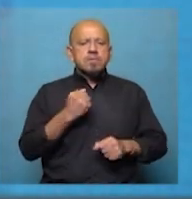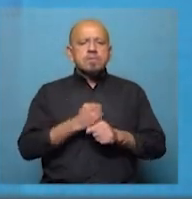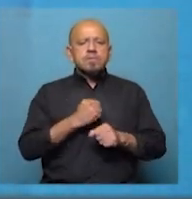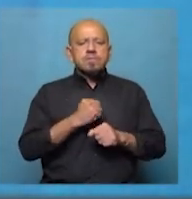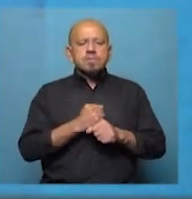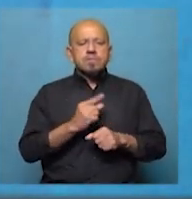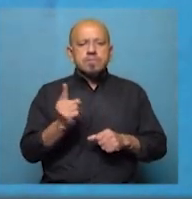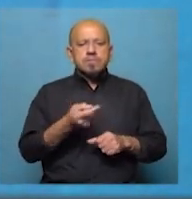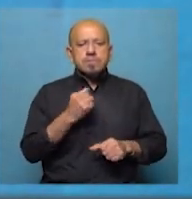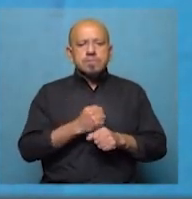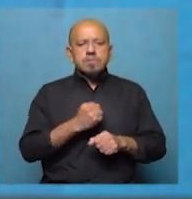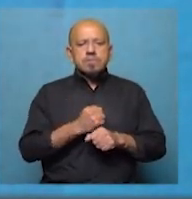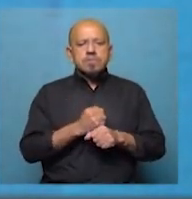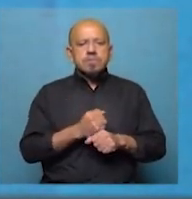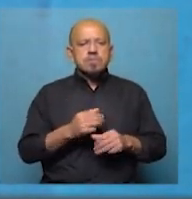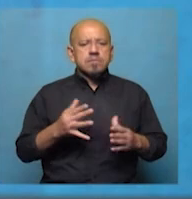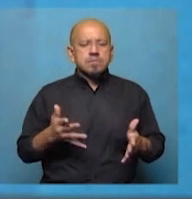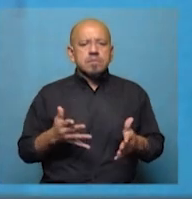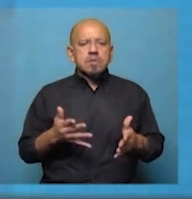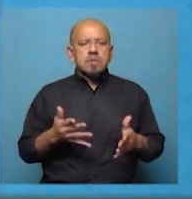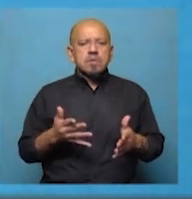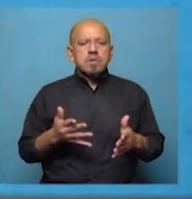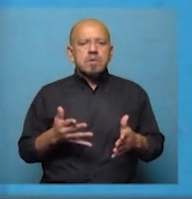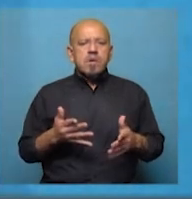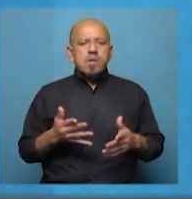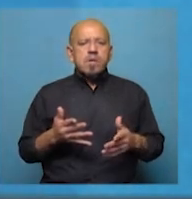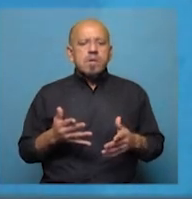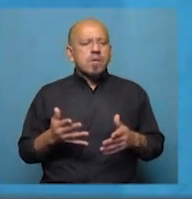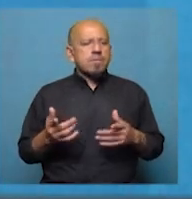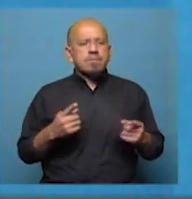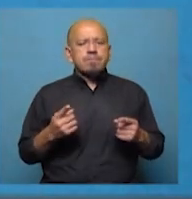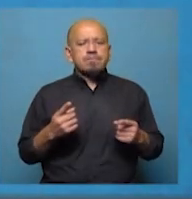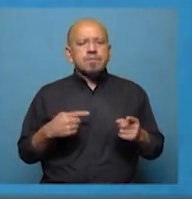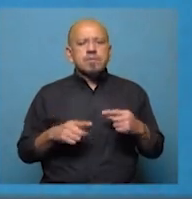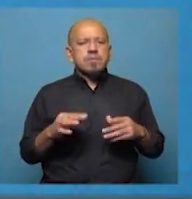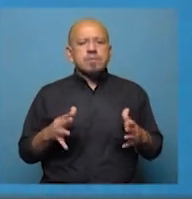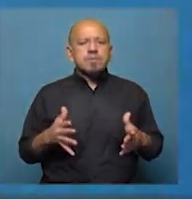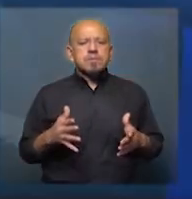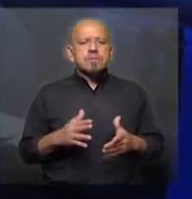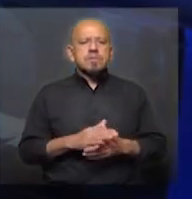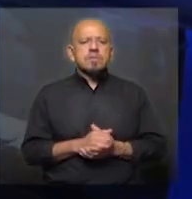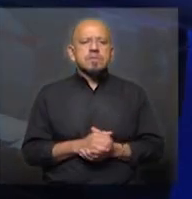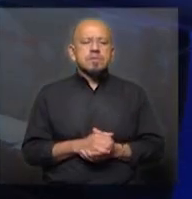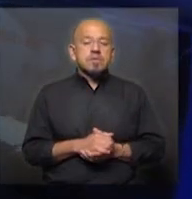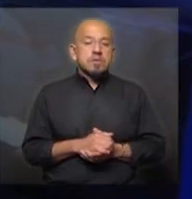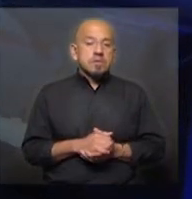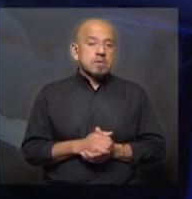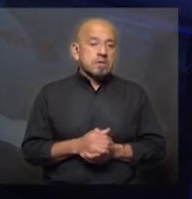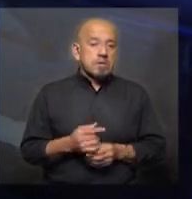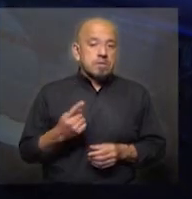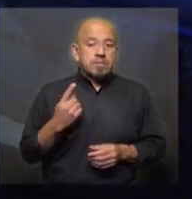extrabajadores allí en las barras ya vamos a ir a algunos casos específicos eh Pero qué lectura haces de todo esto eh bueno Primero que